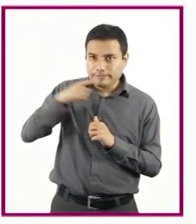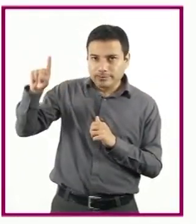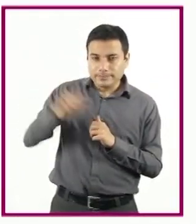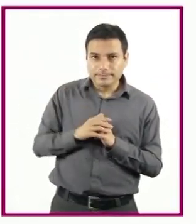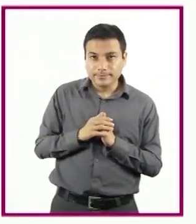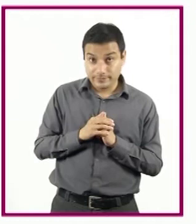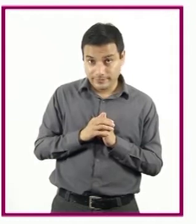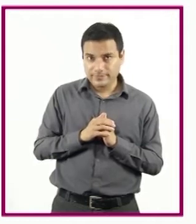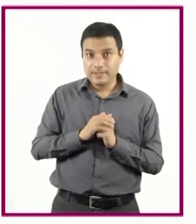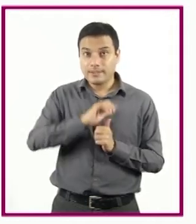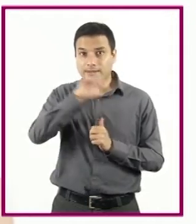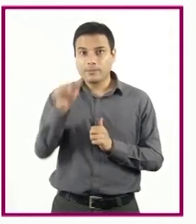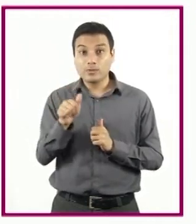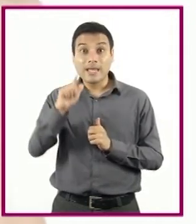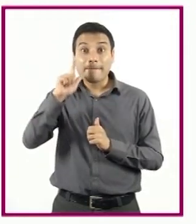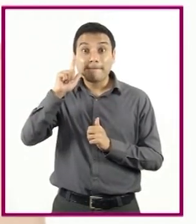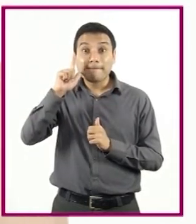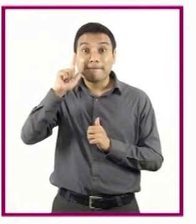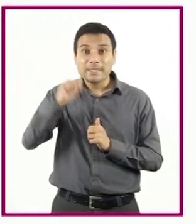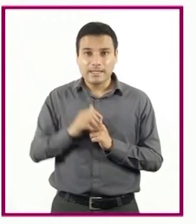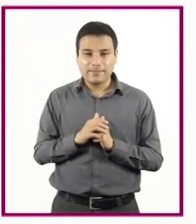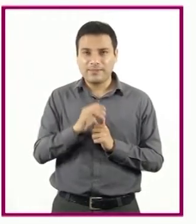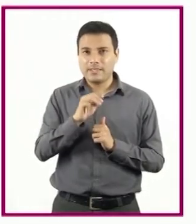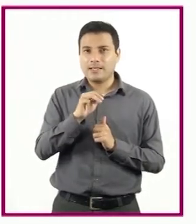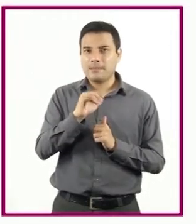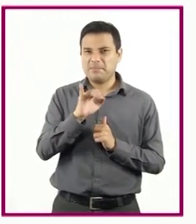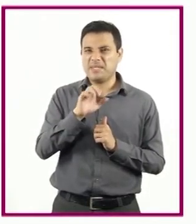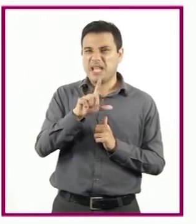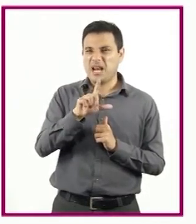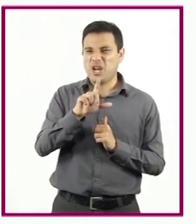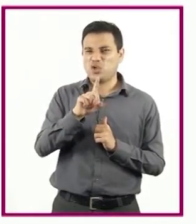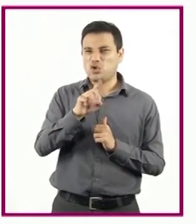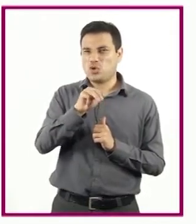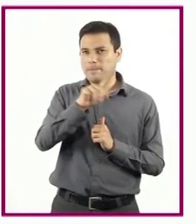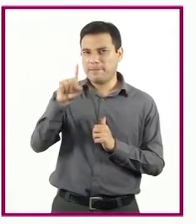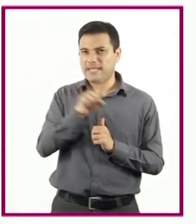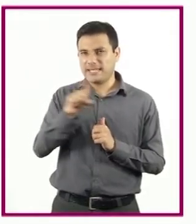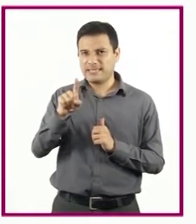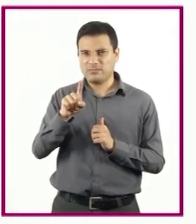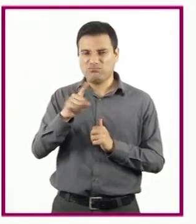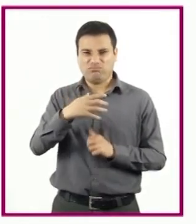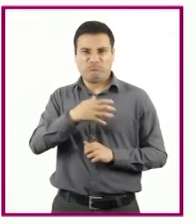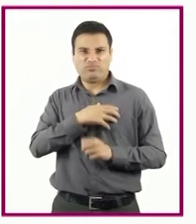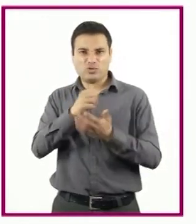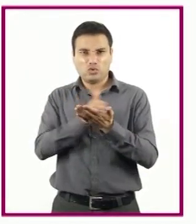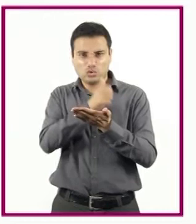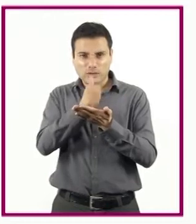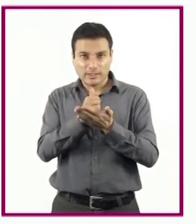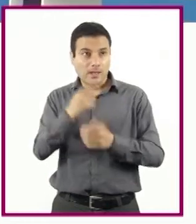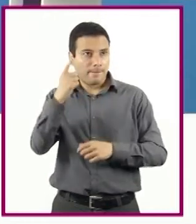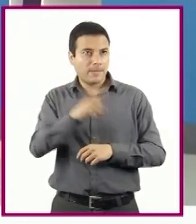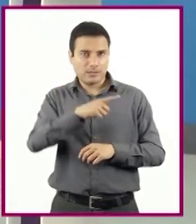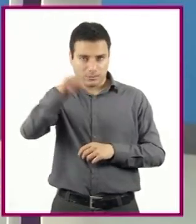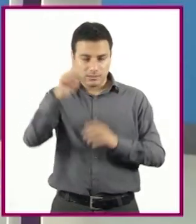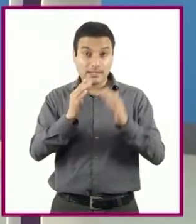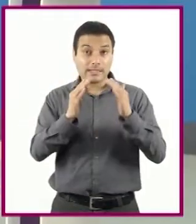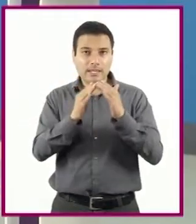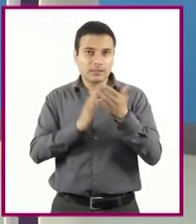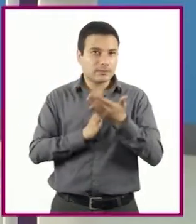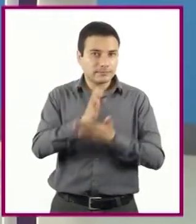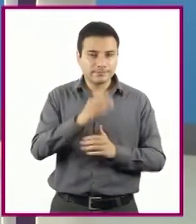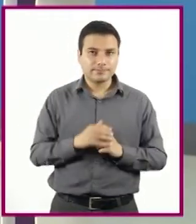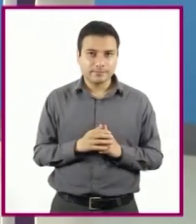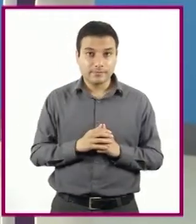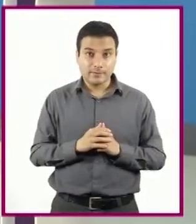día después, a Miguel Domínguez, como autoridad de la ciudad, le ordenaron catear las casas de los sospechosos. Esto previno a